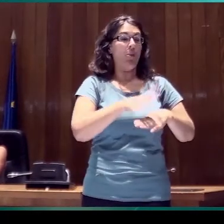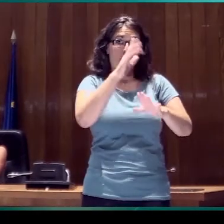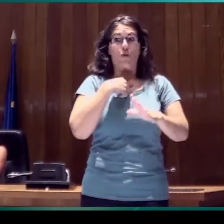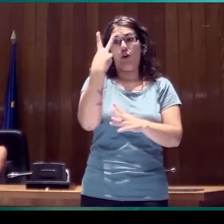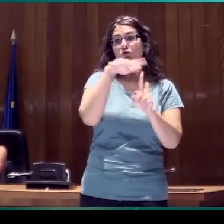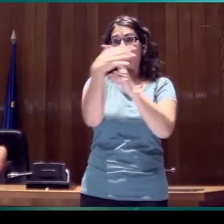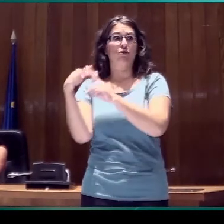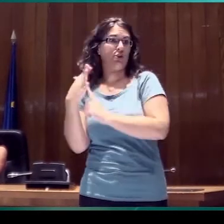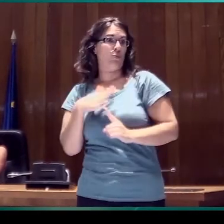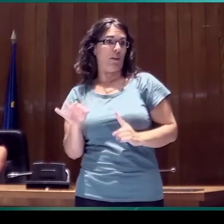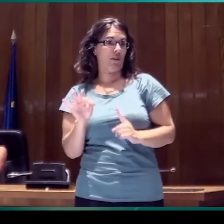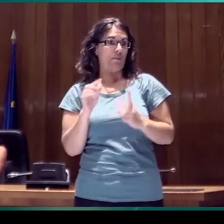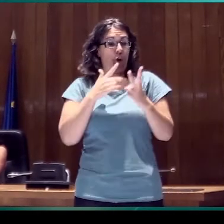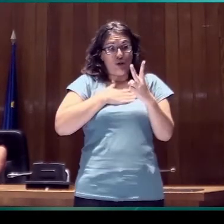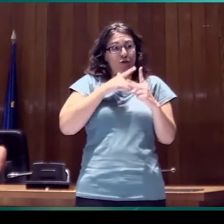educativo en el que nosotros trabajamos.